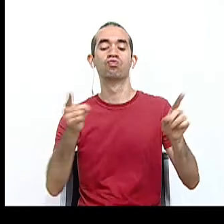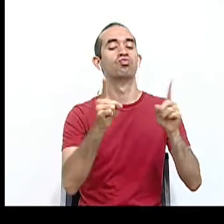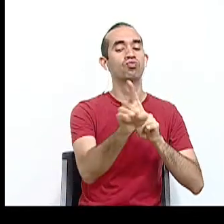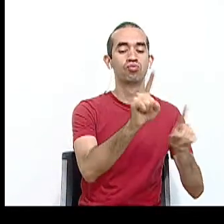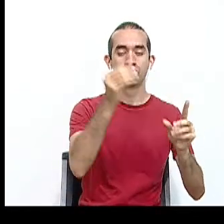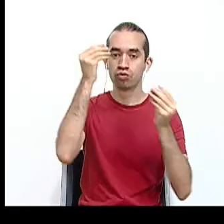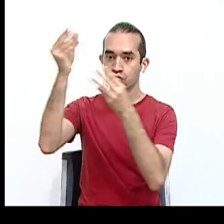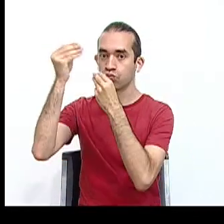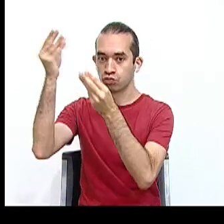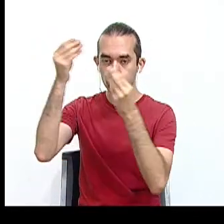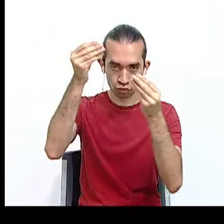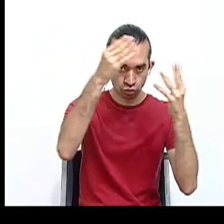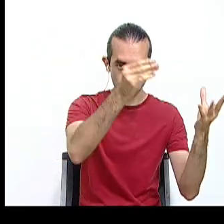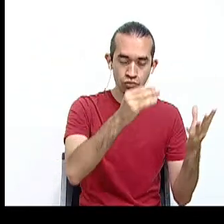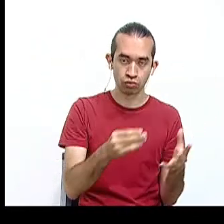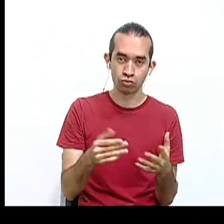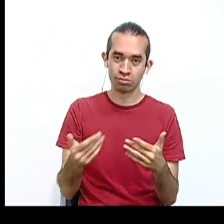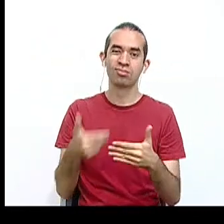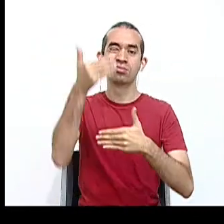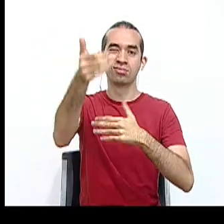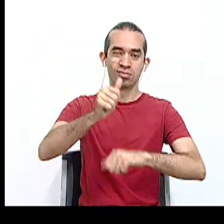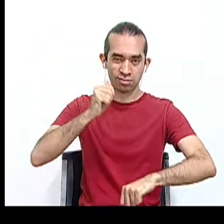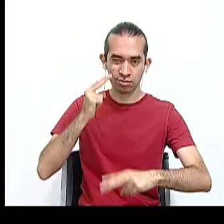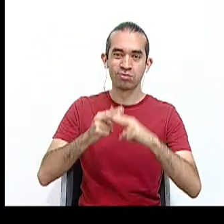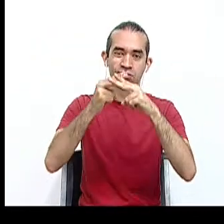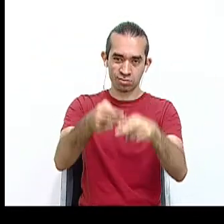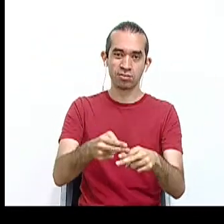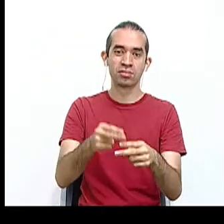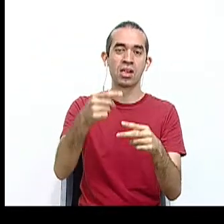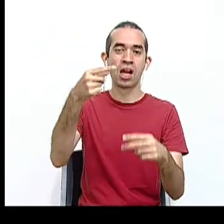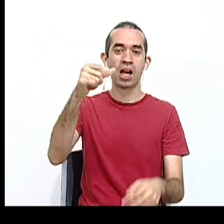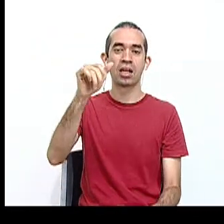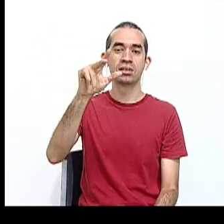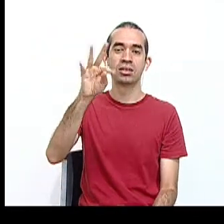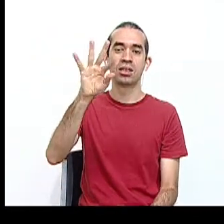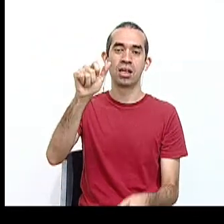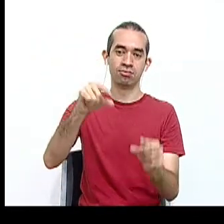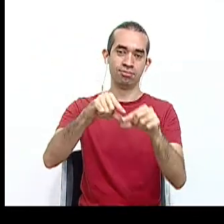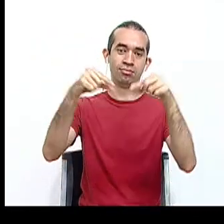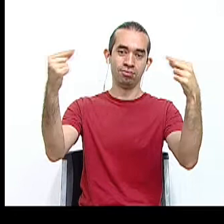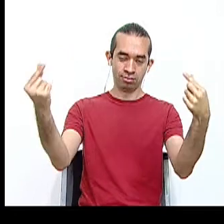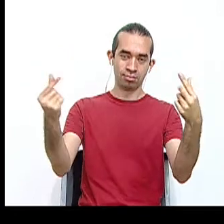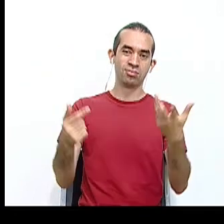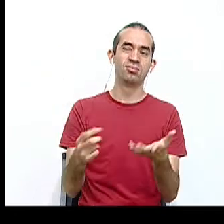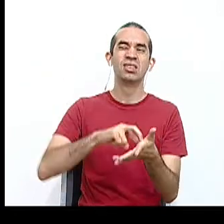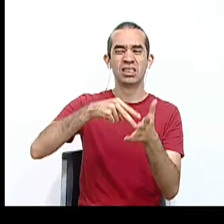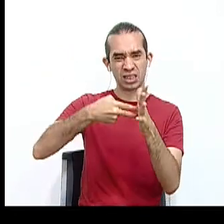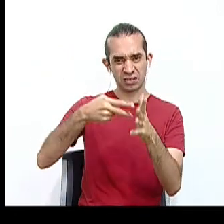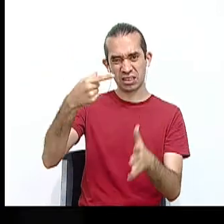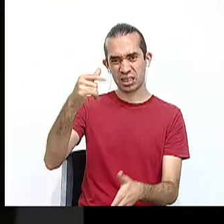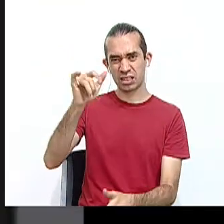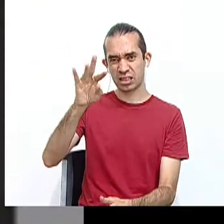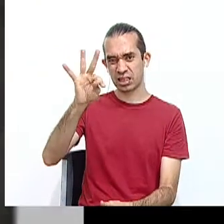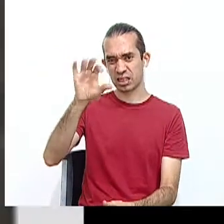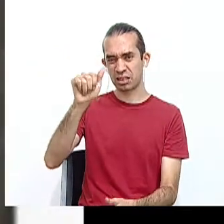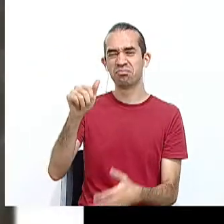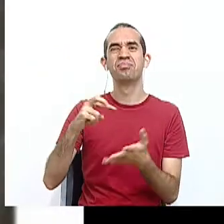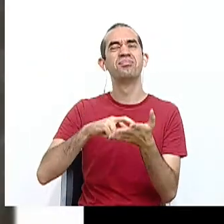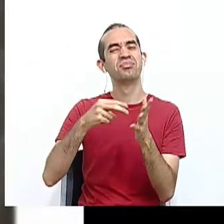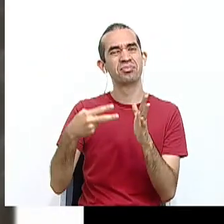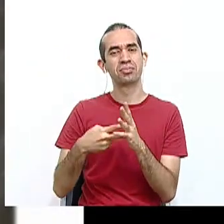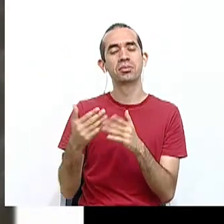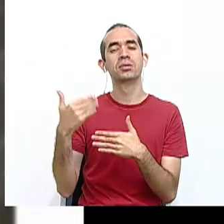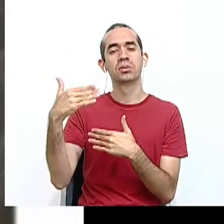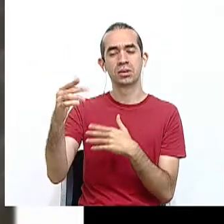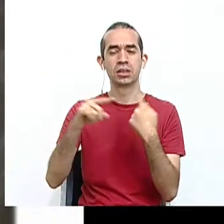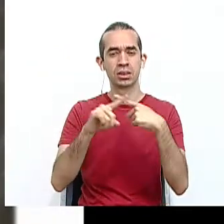que posteriormente fue denominado Gaceta. Este término, luego, en